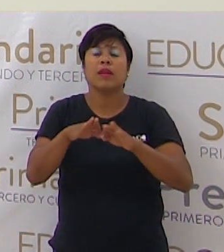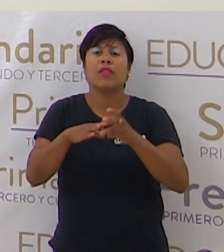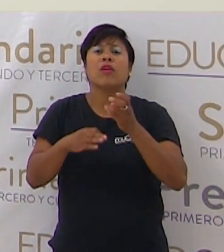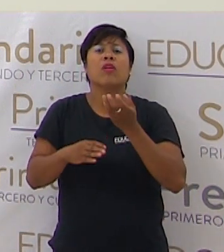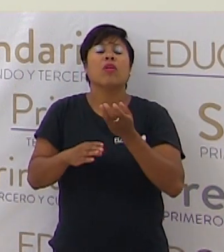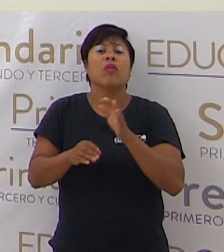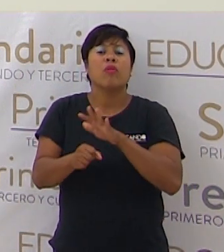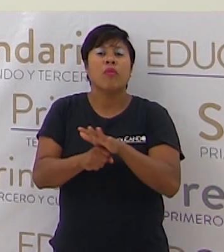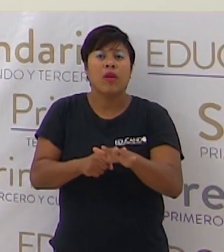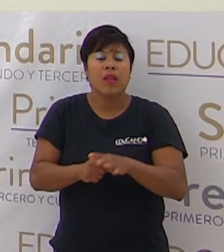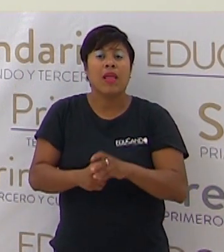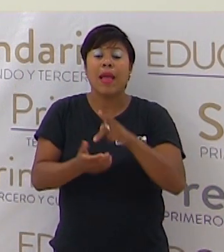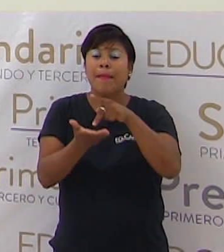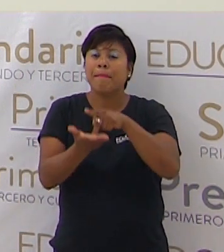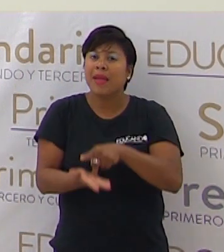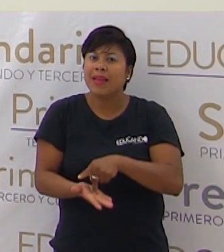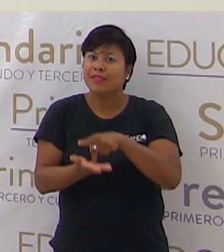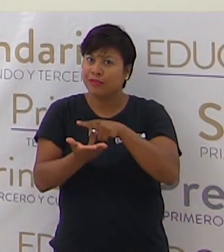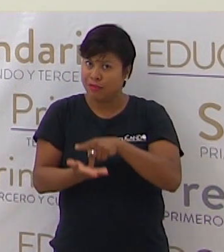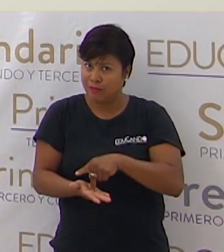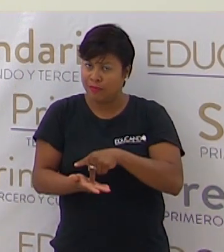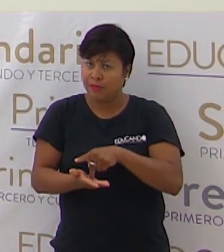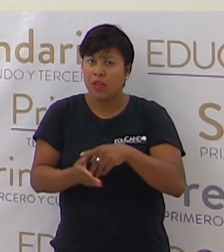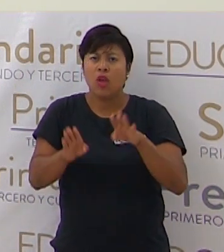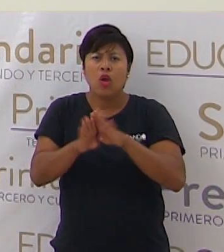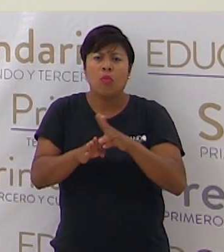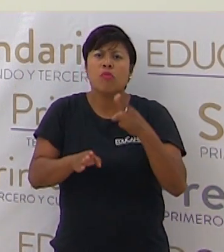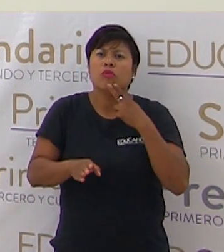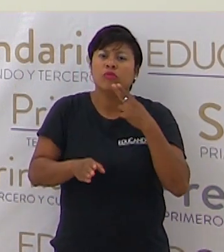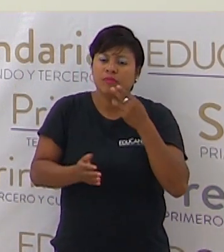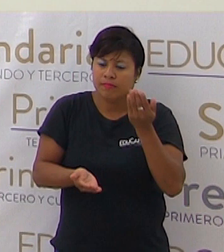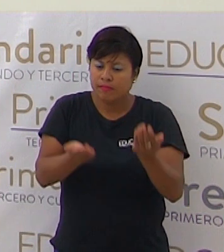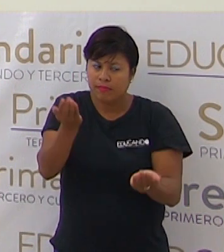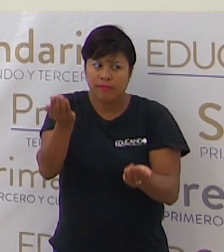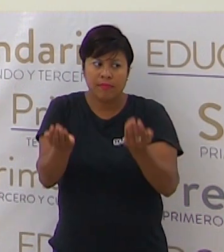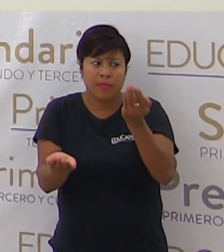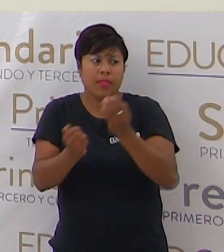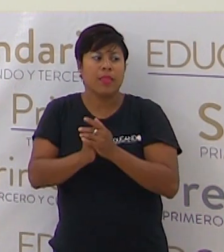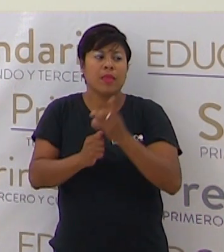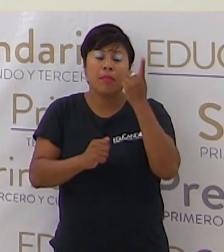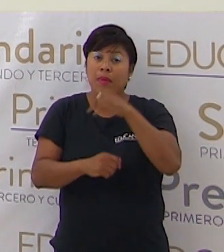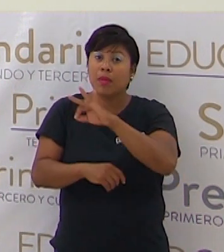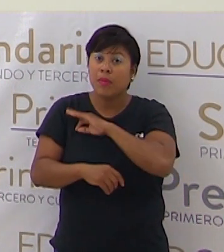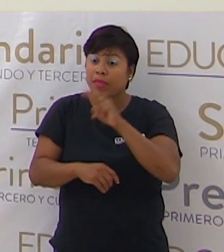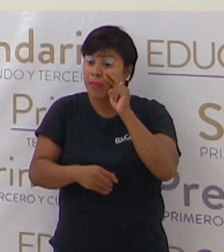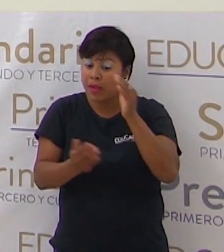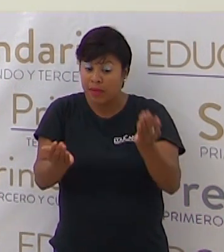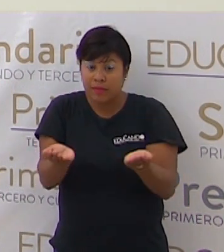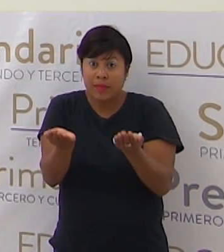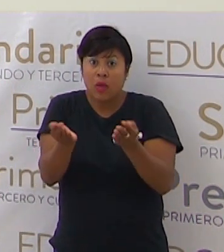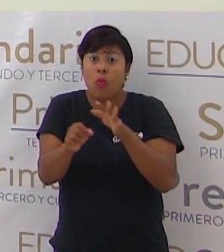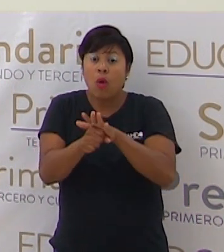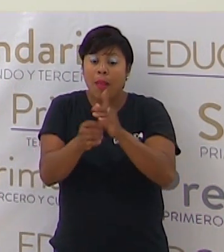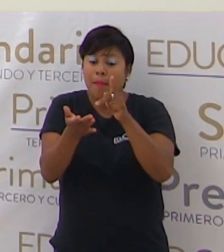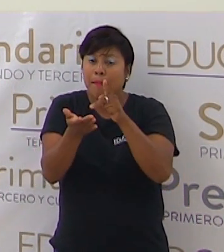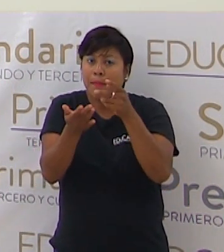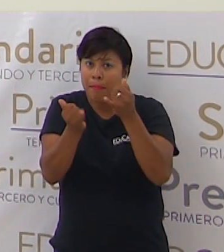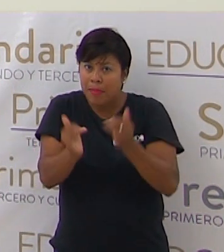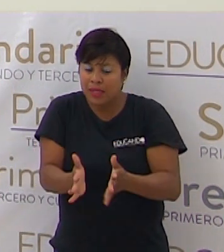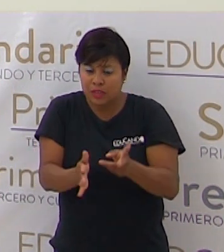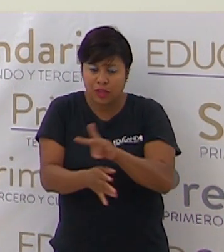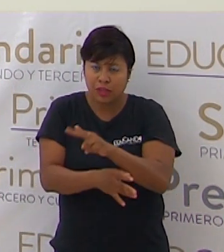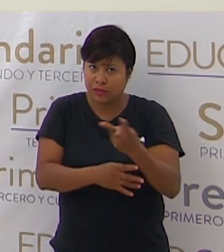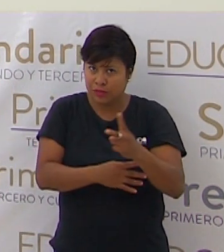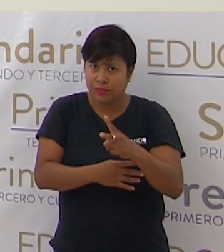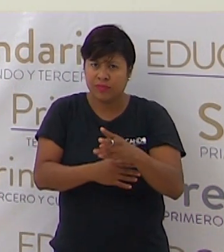con el peso. Cómo usar una balanza de platillos para comparar el peso de dos objetos, ¿verdad?